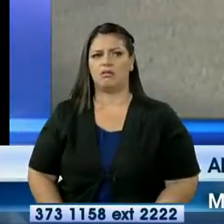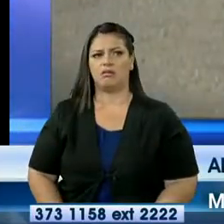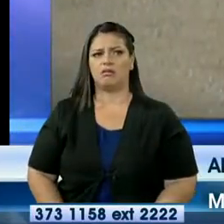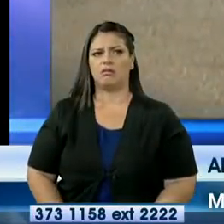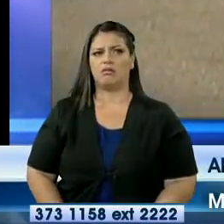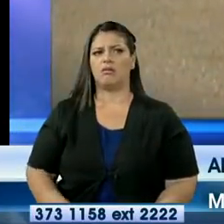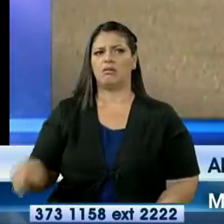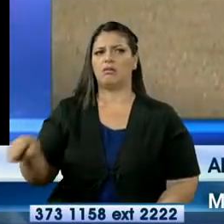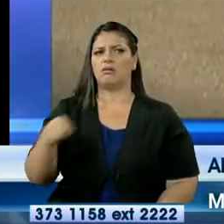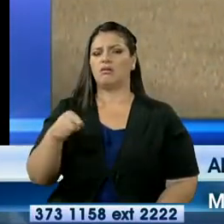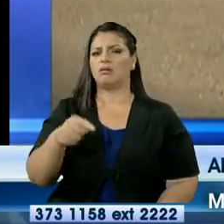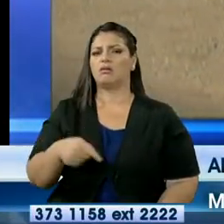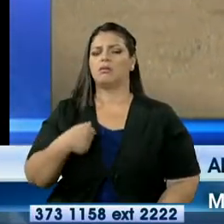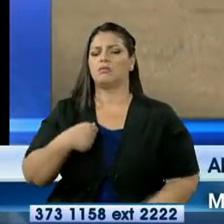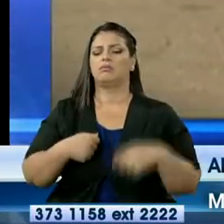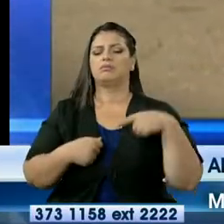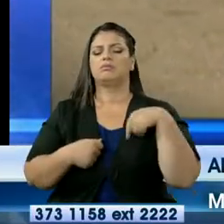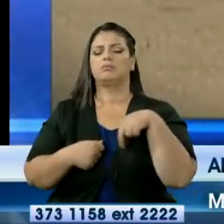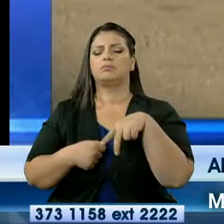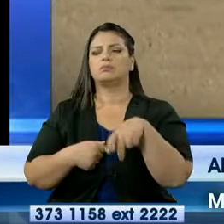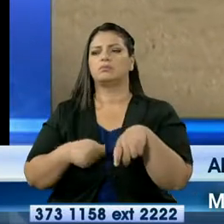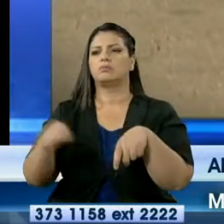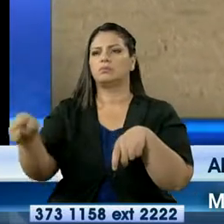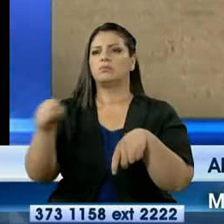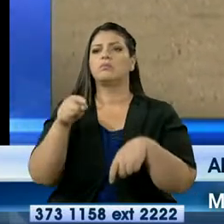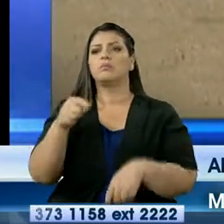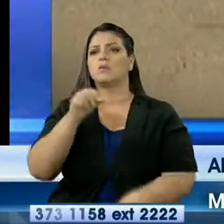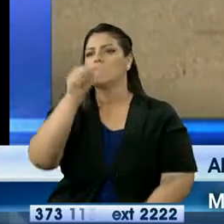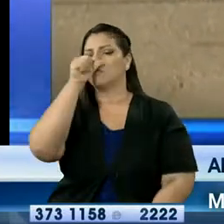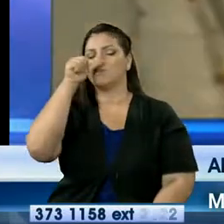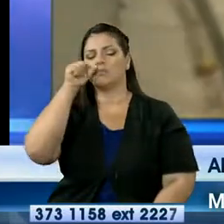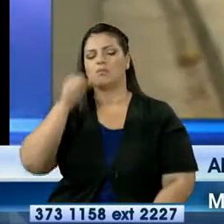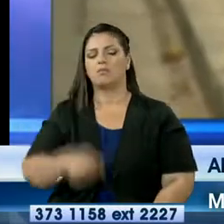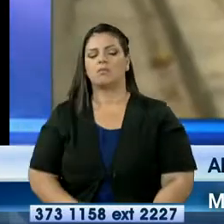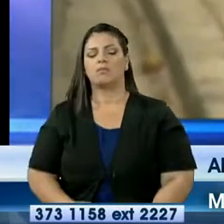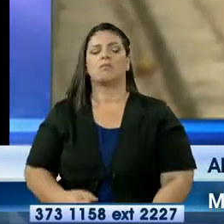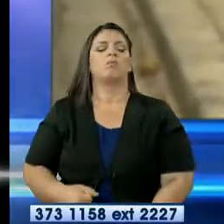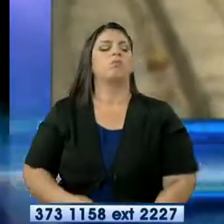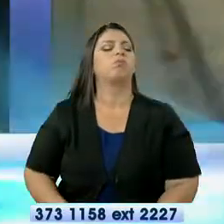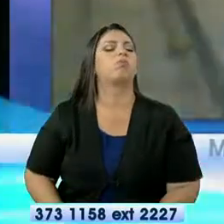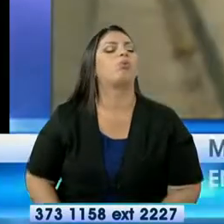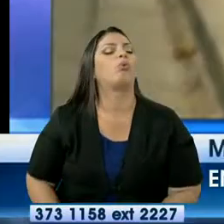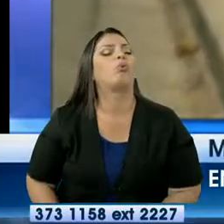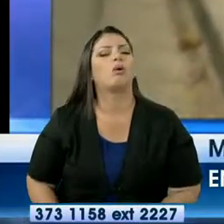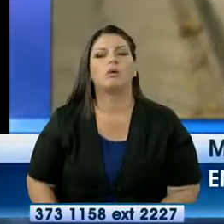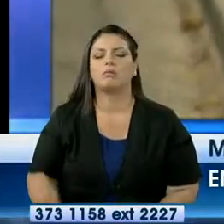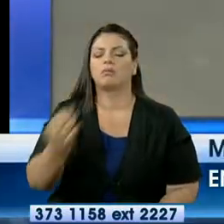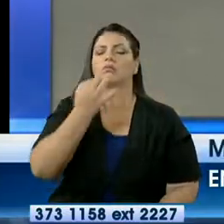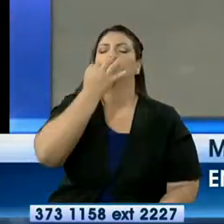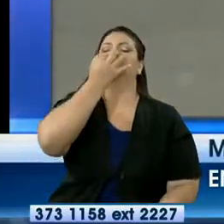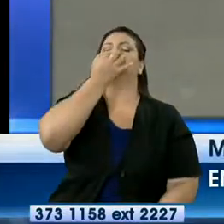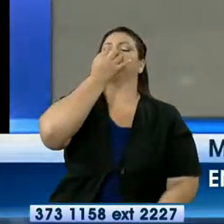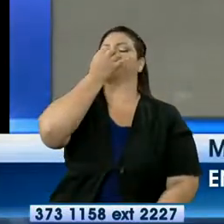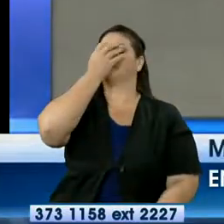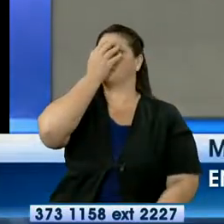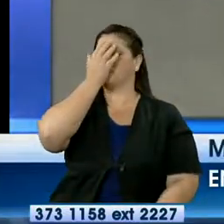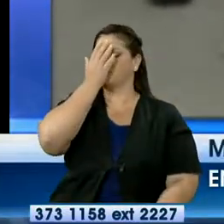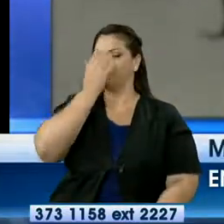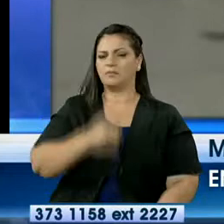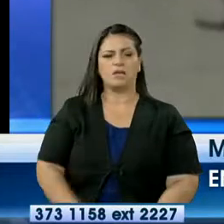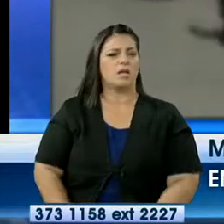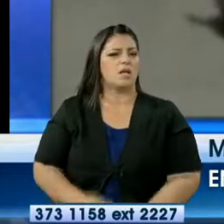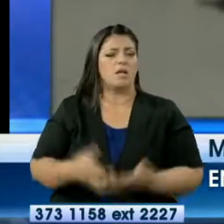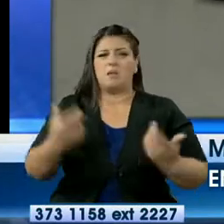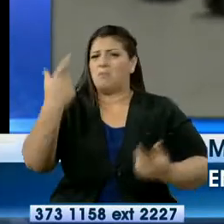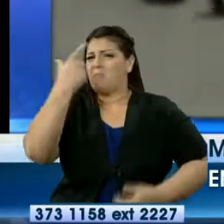se lo pone en la cara. Ellos de que fuman, pasan fumando como que fuera un cigarrillo cualquiera. Haya niño, no